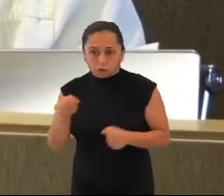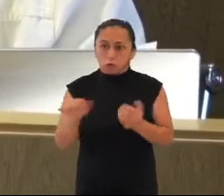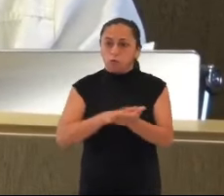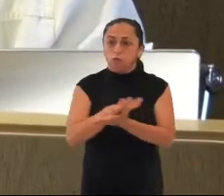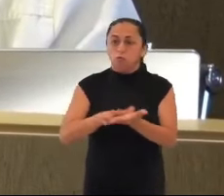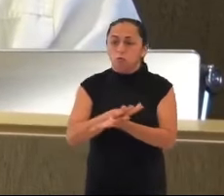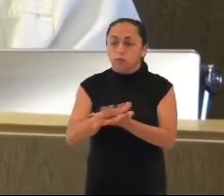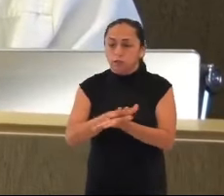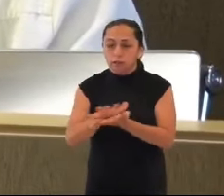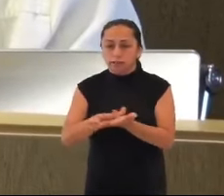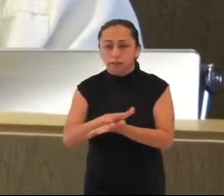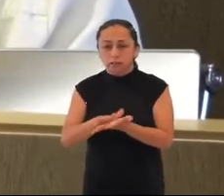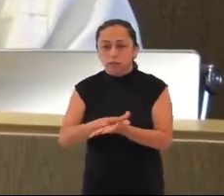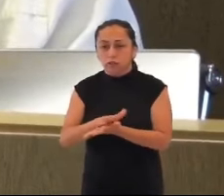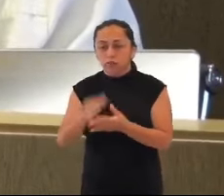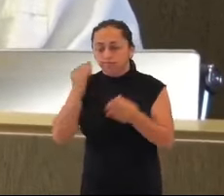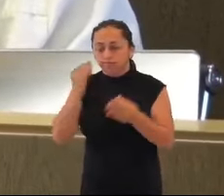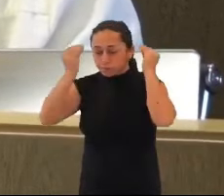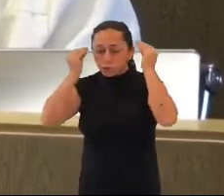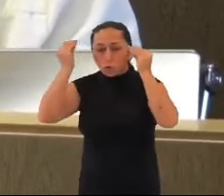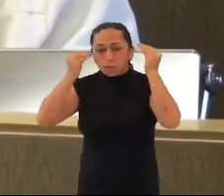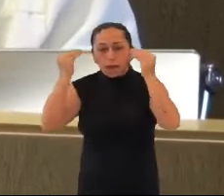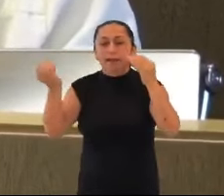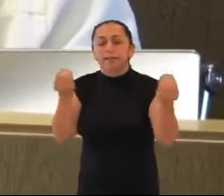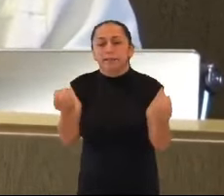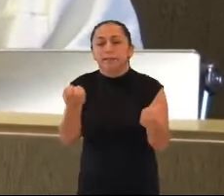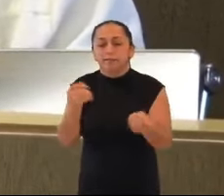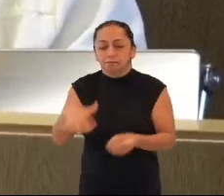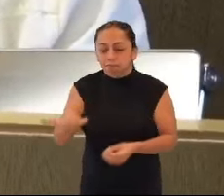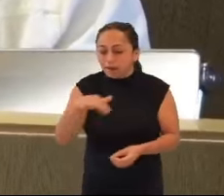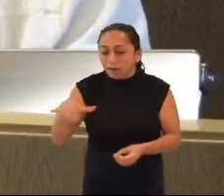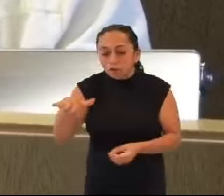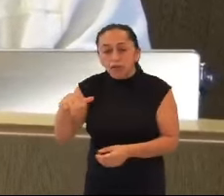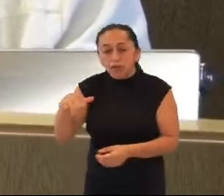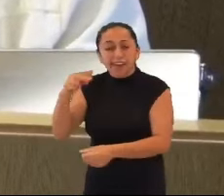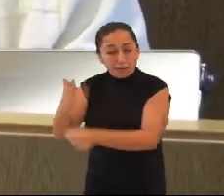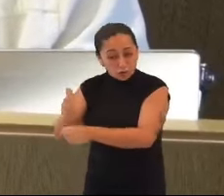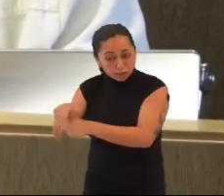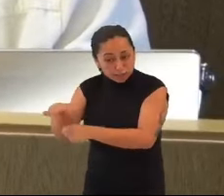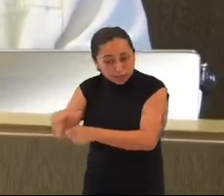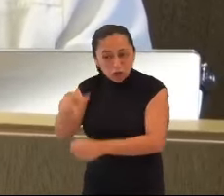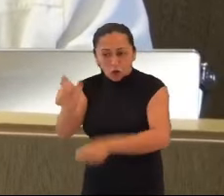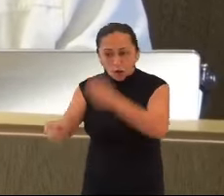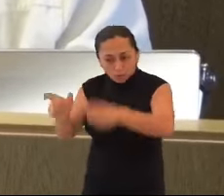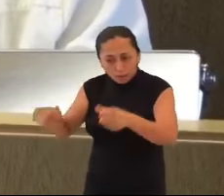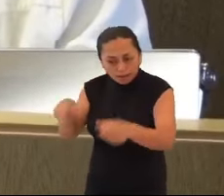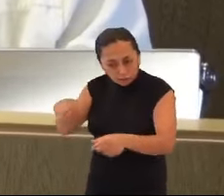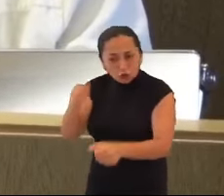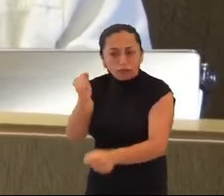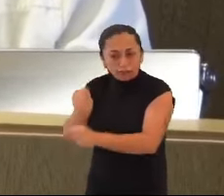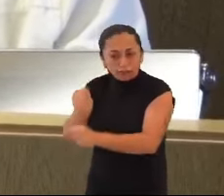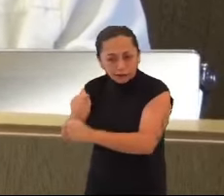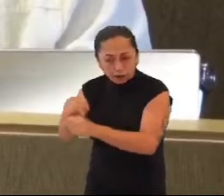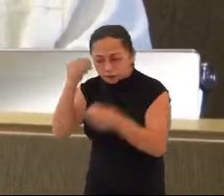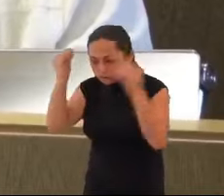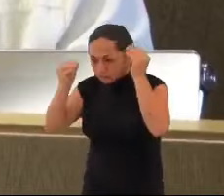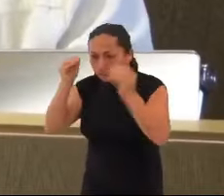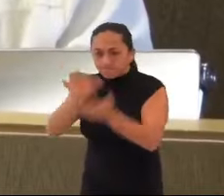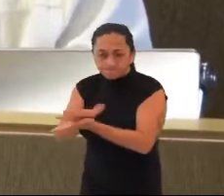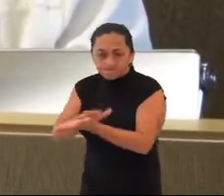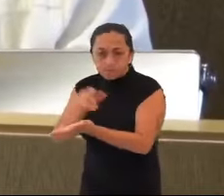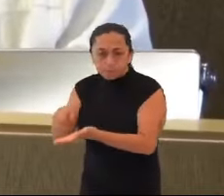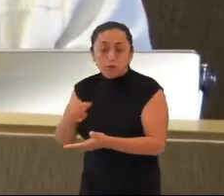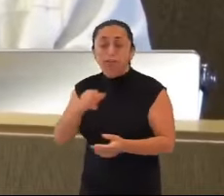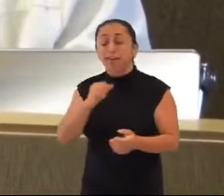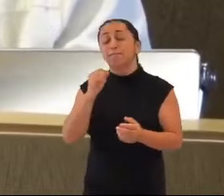es muy preocupante para la ciudad de Río Tercero y su población trabajadora, porque esta petroquímica